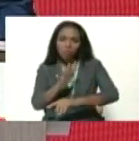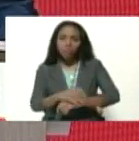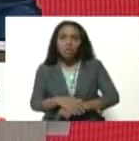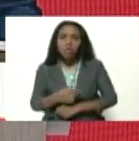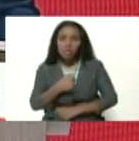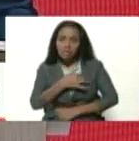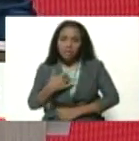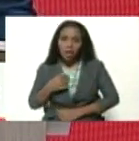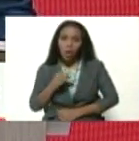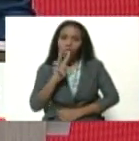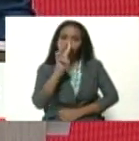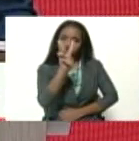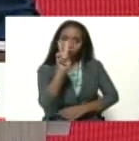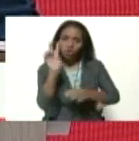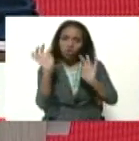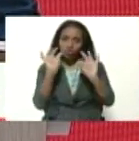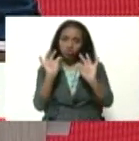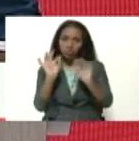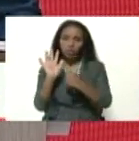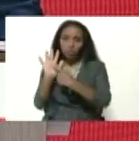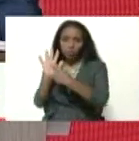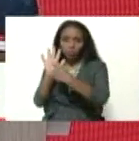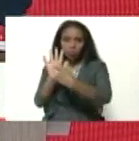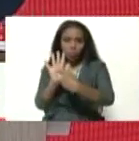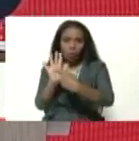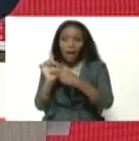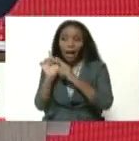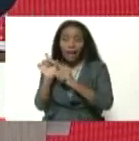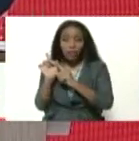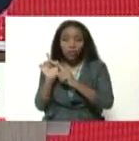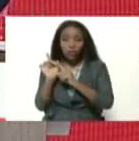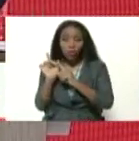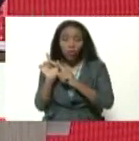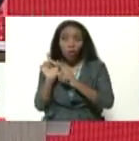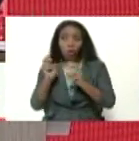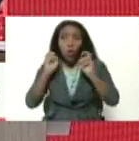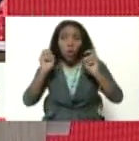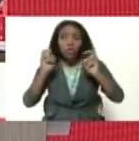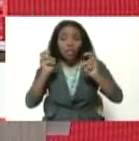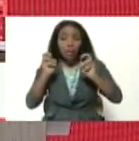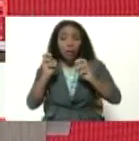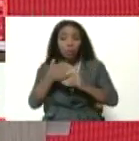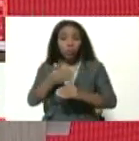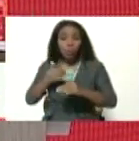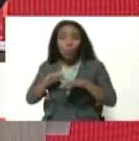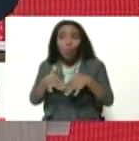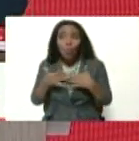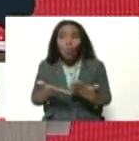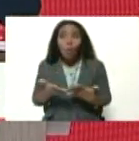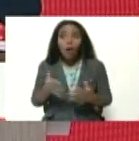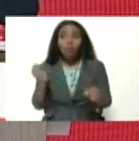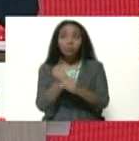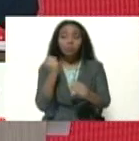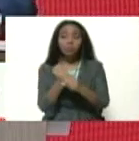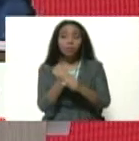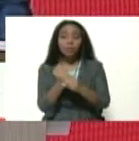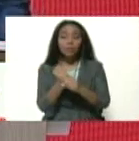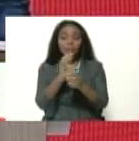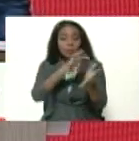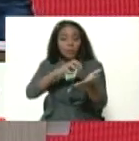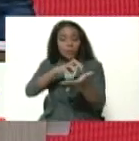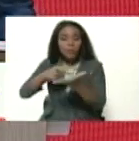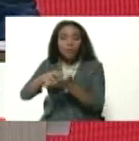dos eventos que fueron los hilos a través del cual nuestros organismos de seguridad alaron